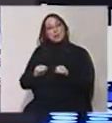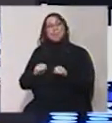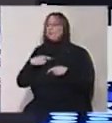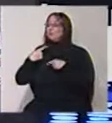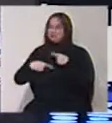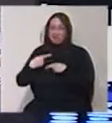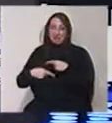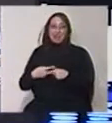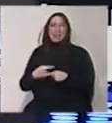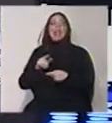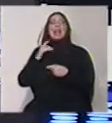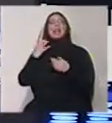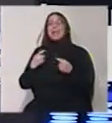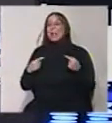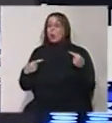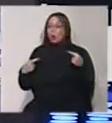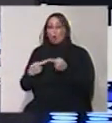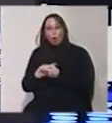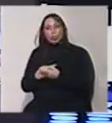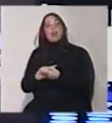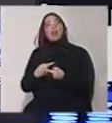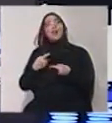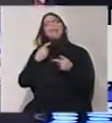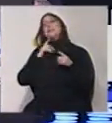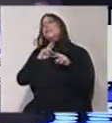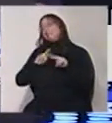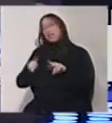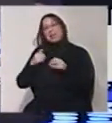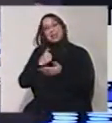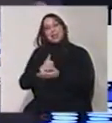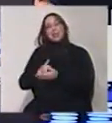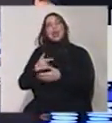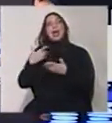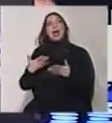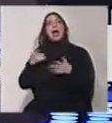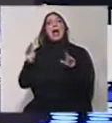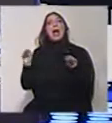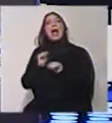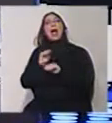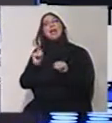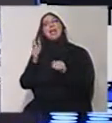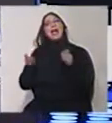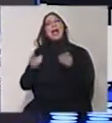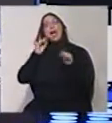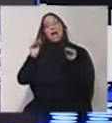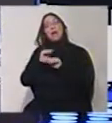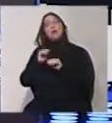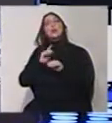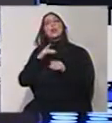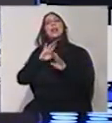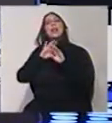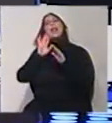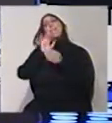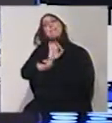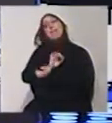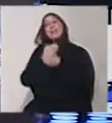haciendo y quienes están en contra da la sensación de que van a seguir estando. Sí, se vienen ajustes, ¿no? De hecho, y va a haber ajustes, sin lugar a dudas. Penal. Nos reencontramos la semana que